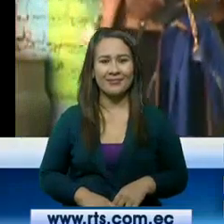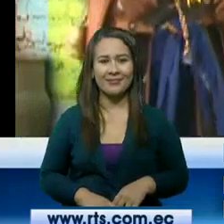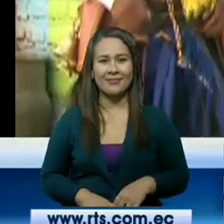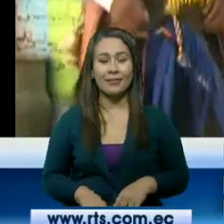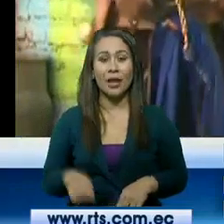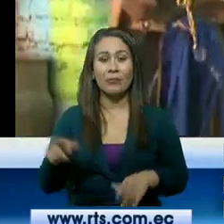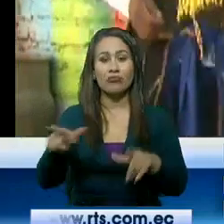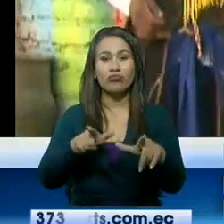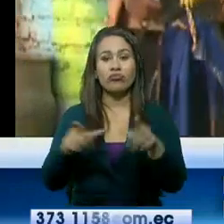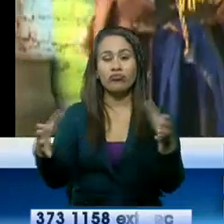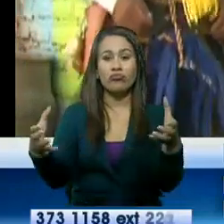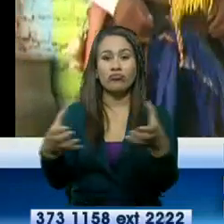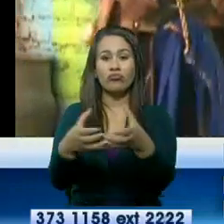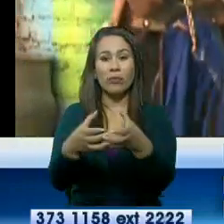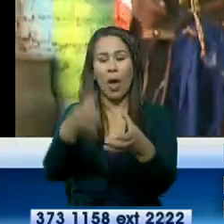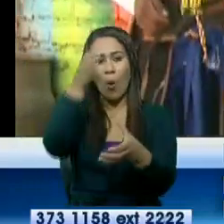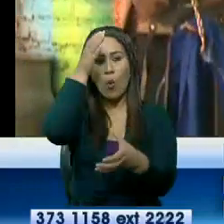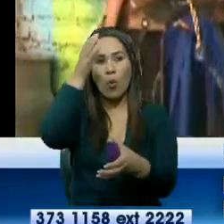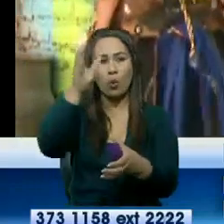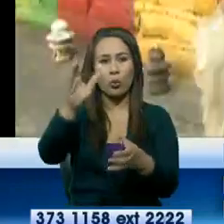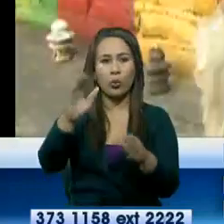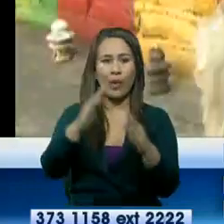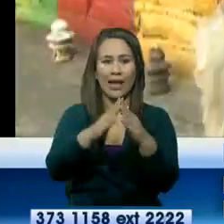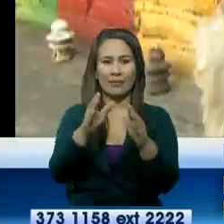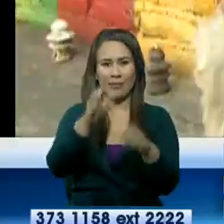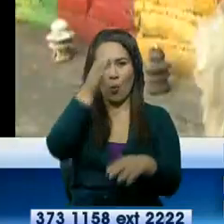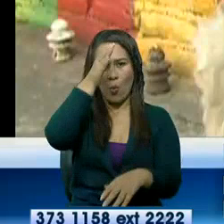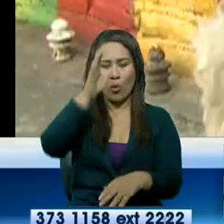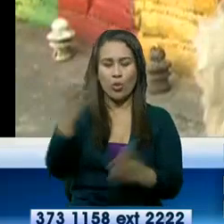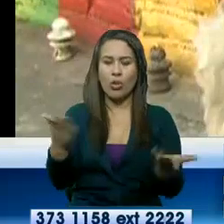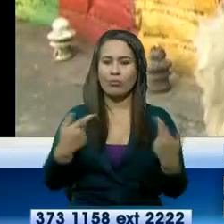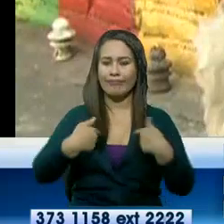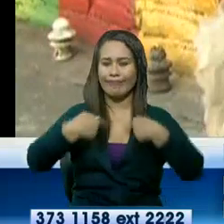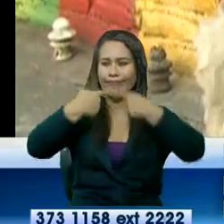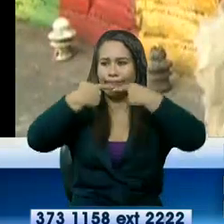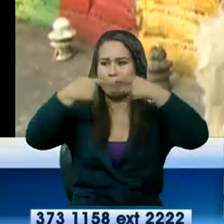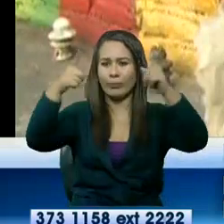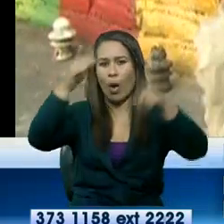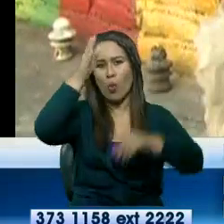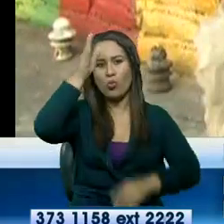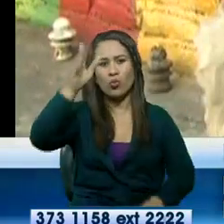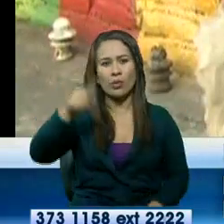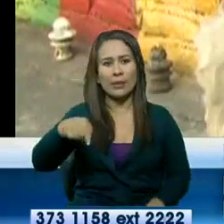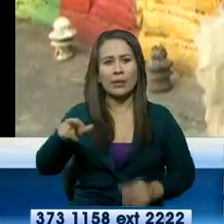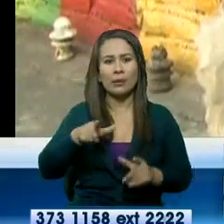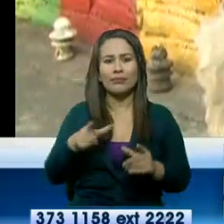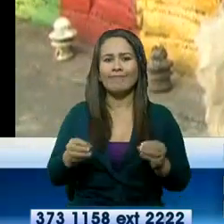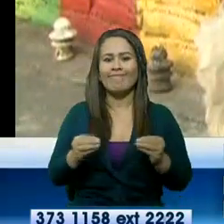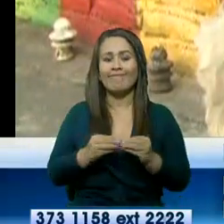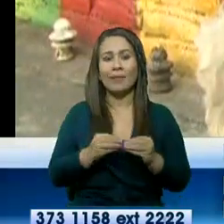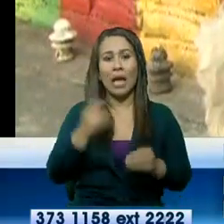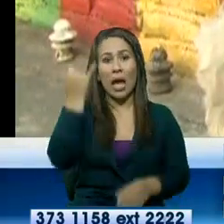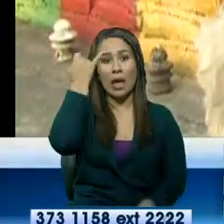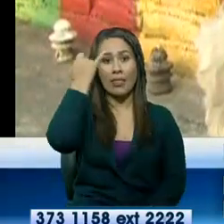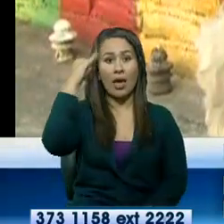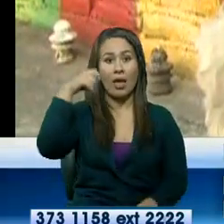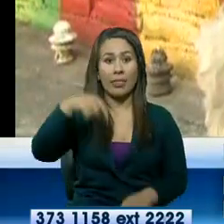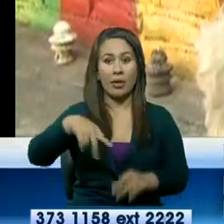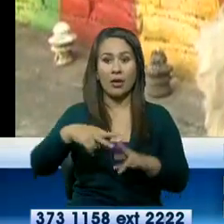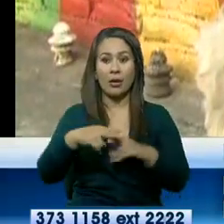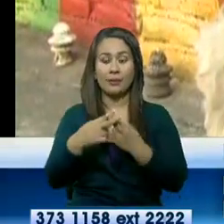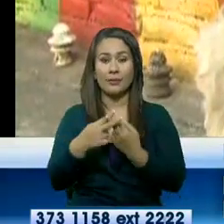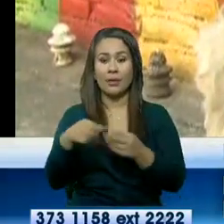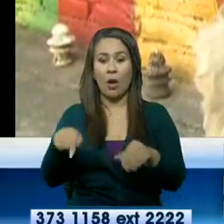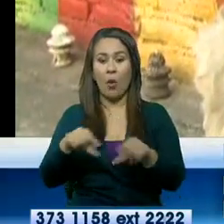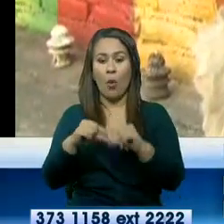El Centro Cultural Huasicuy es un espacio donde se desarrolla la cultura de Cayambe y uno de los mentores, porque aquí inició también